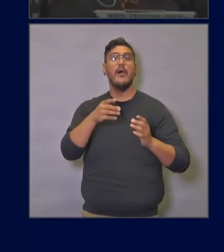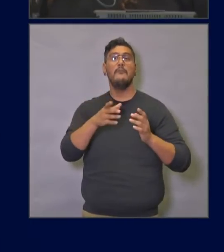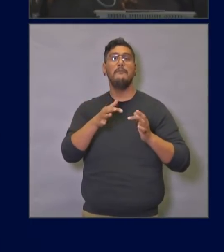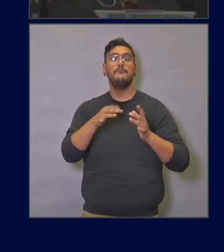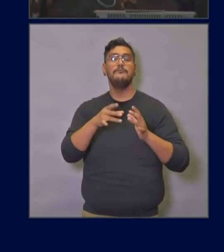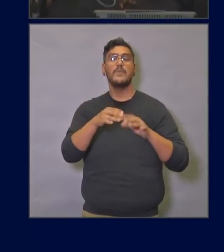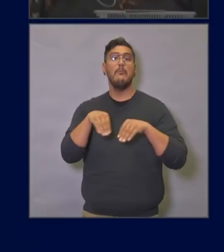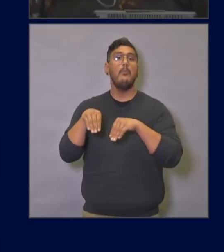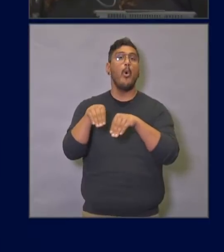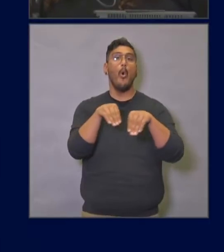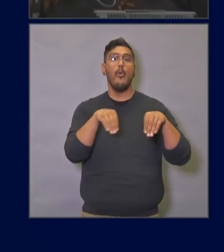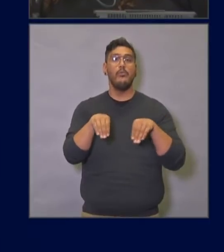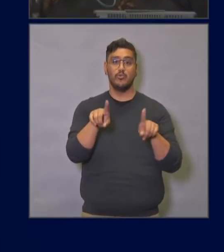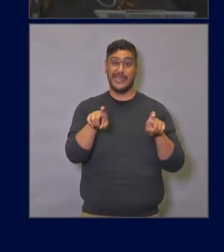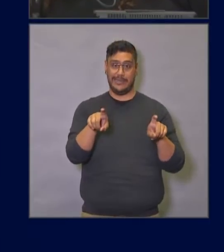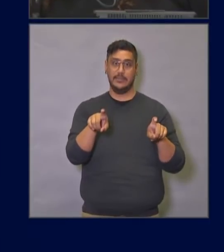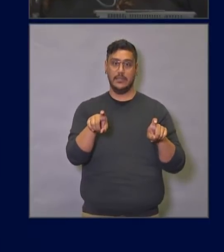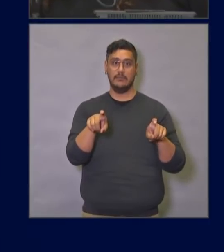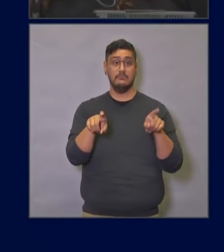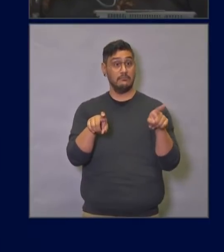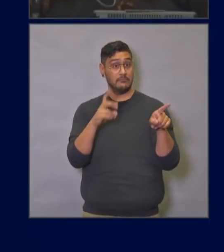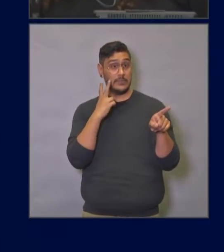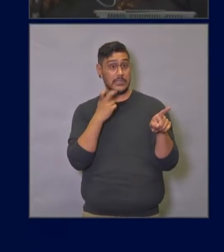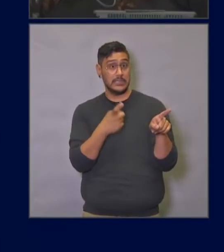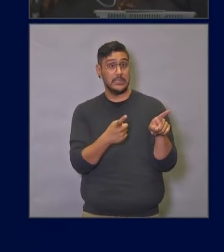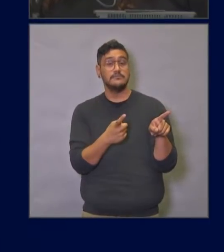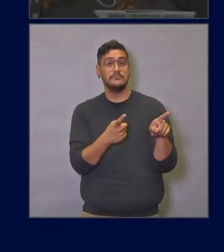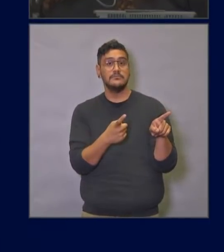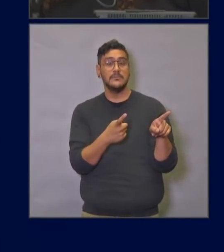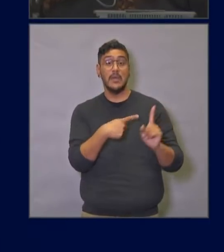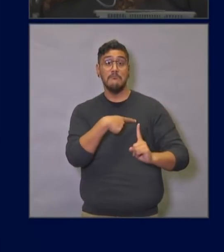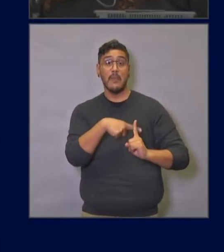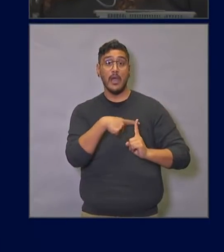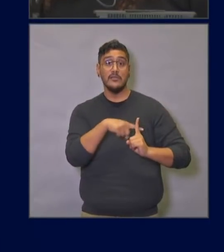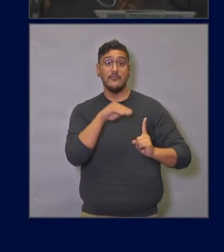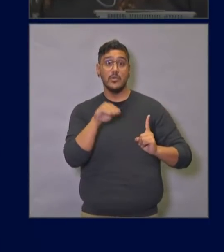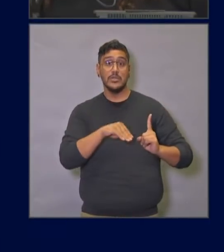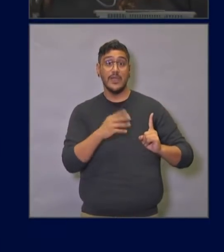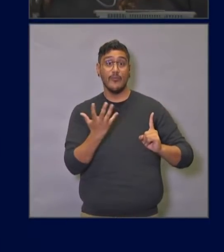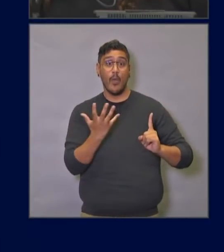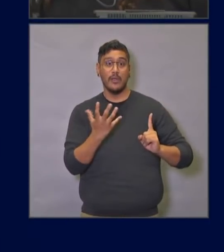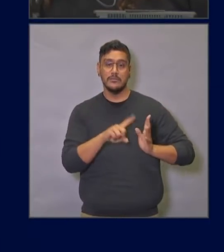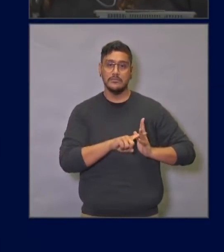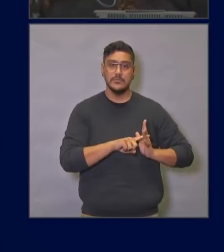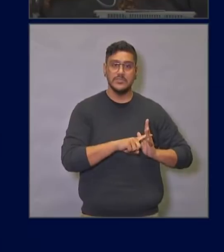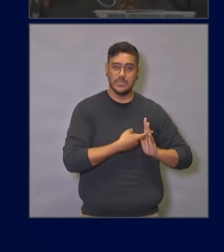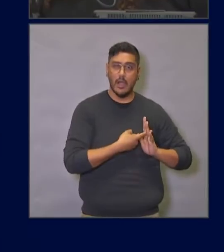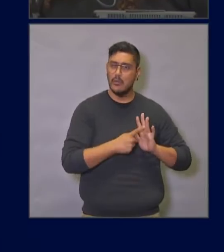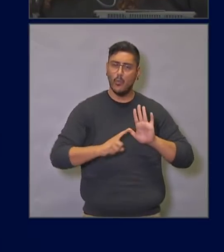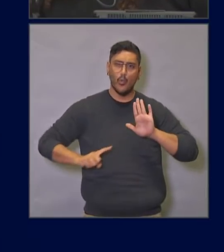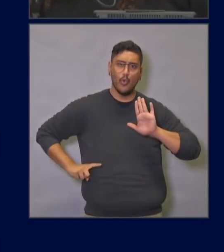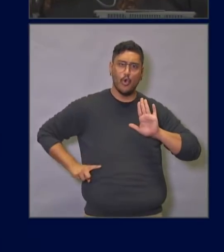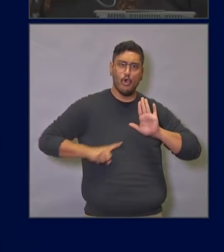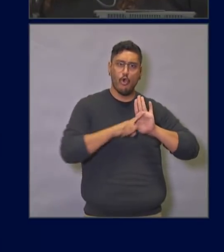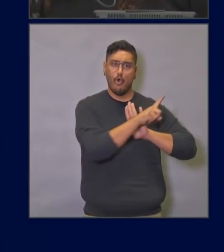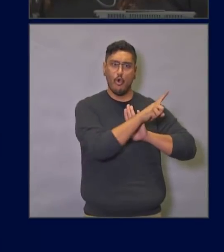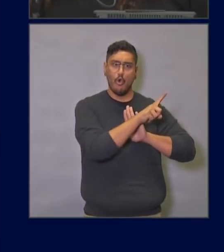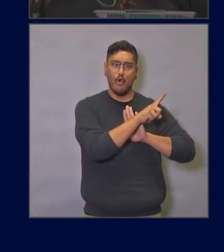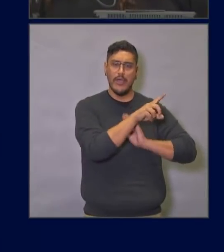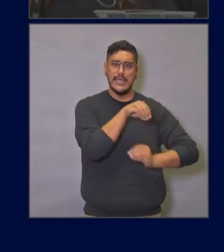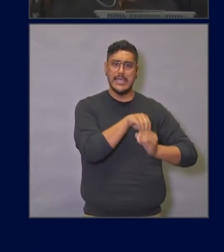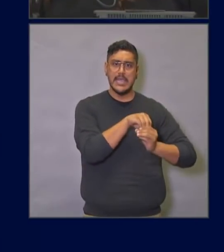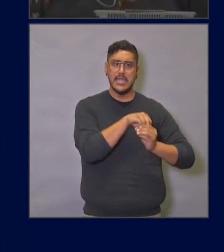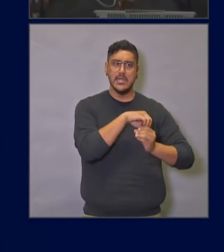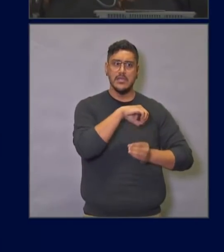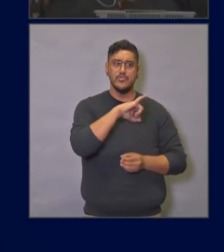condado. Como puede ver en este gráfico, la tasa de positividad en el condado comenzó a subir rápidamente a mediados de